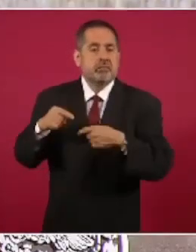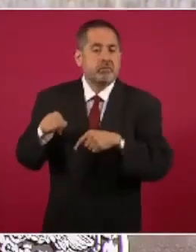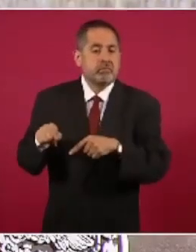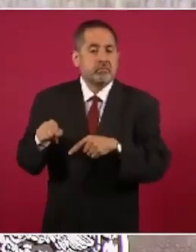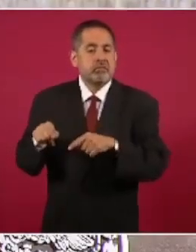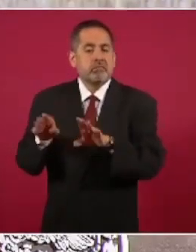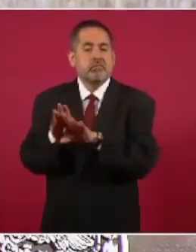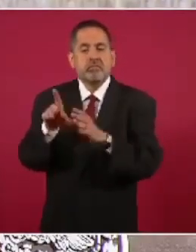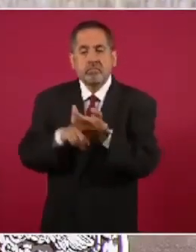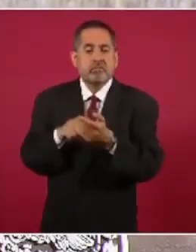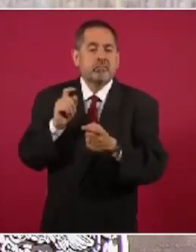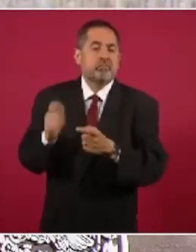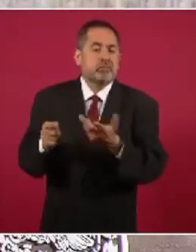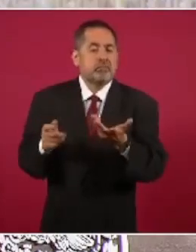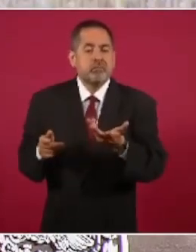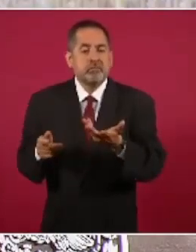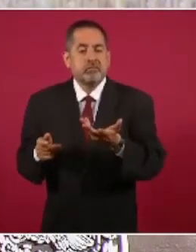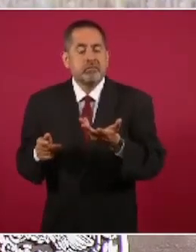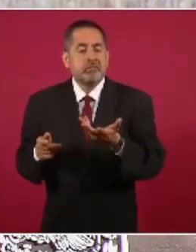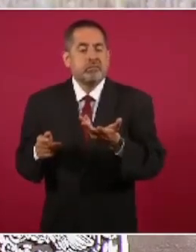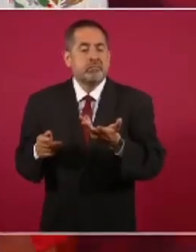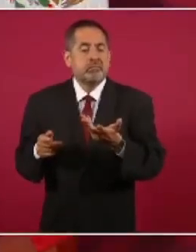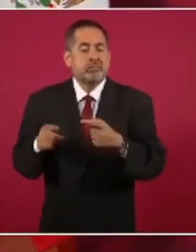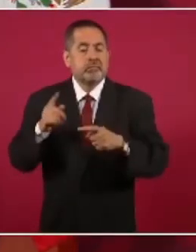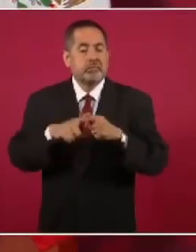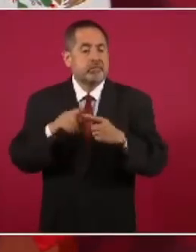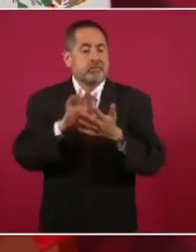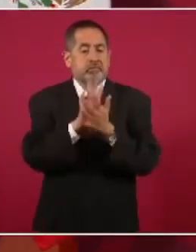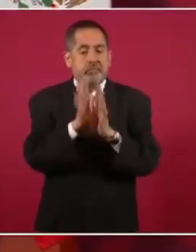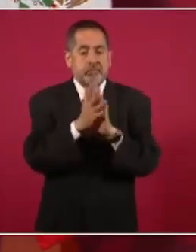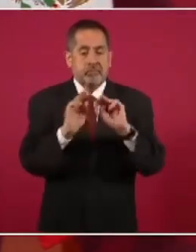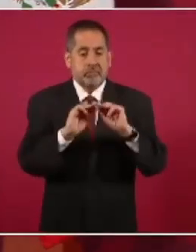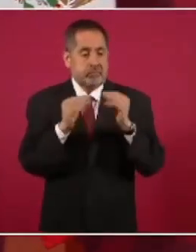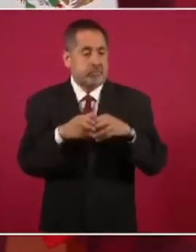estaba en manos de la delincuencia.